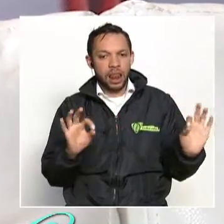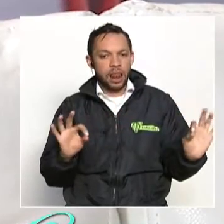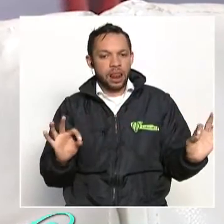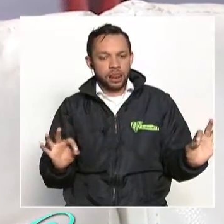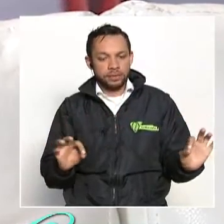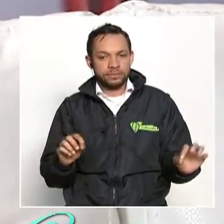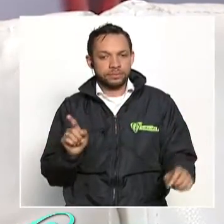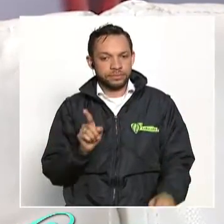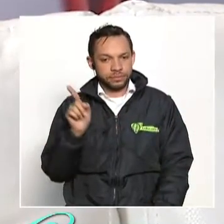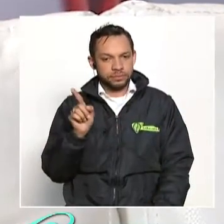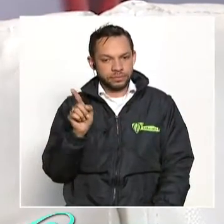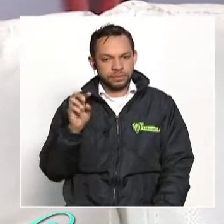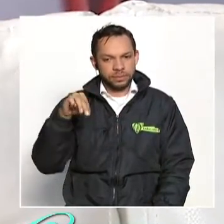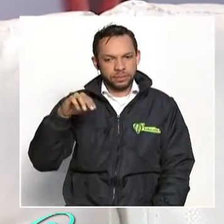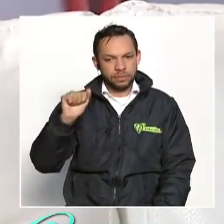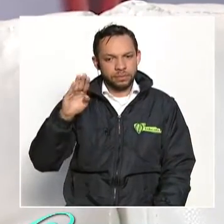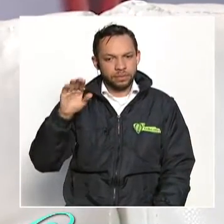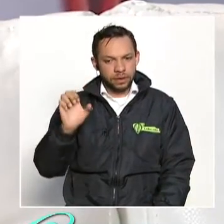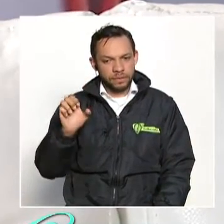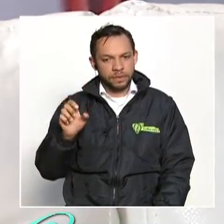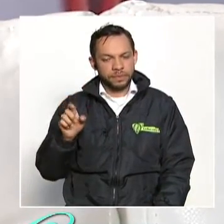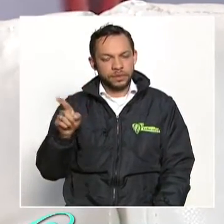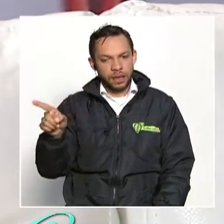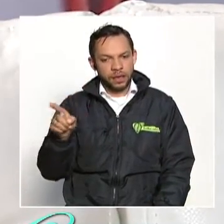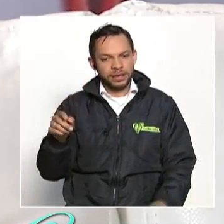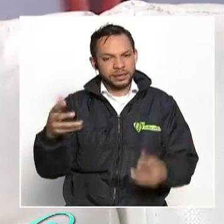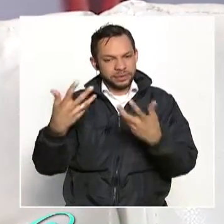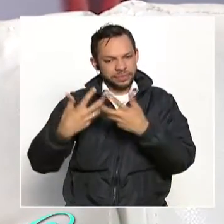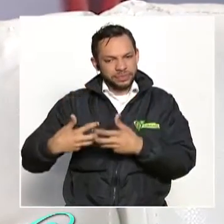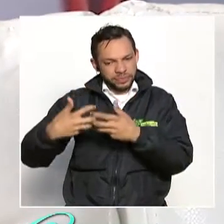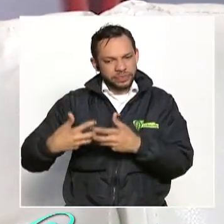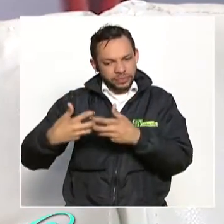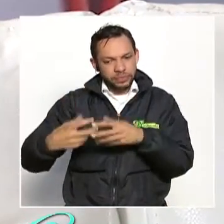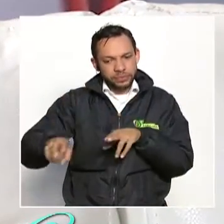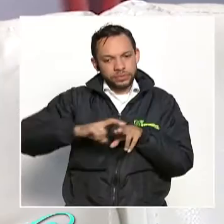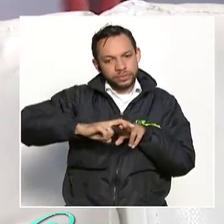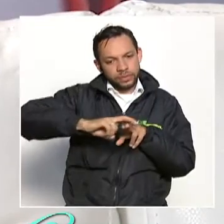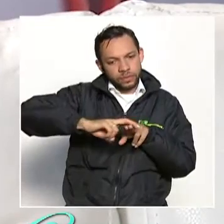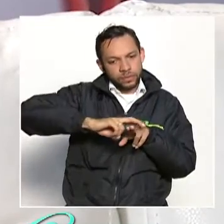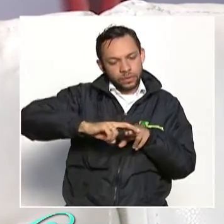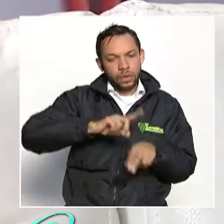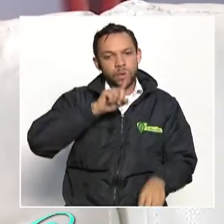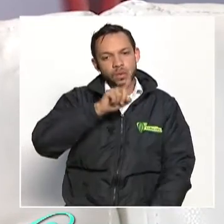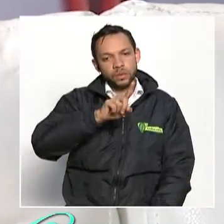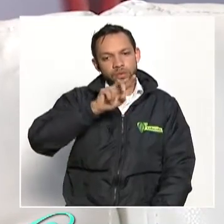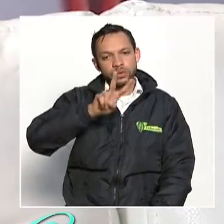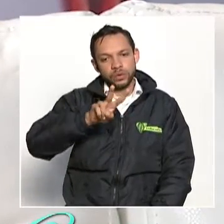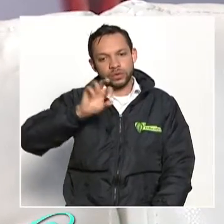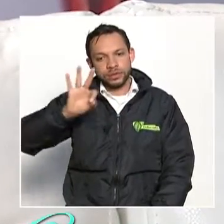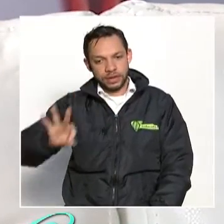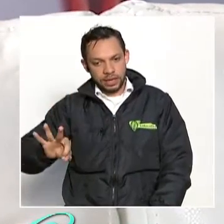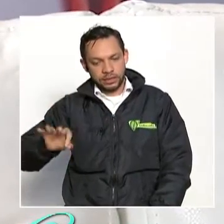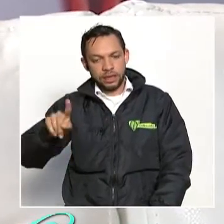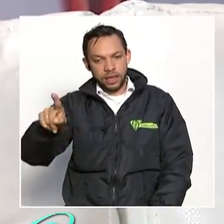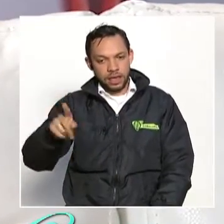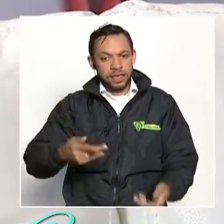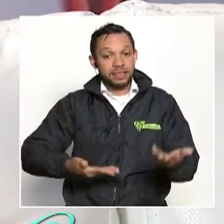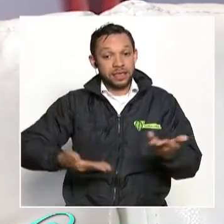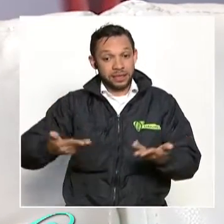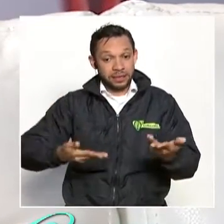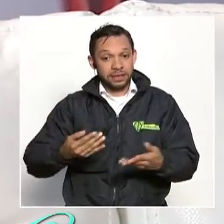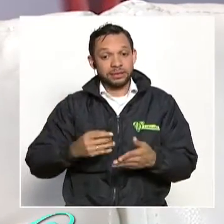ahí arribita de Mave, que se llama Comidas 123, que tiene un fuerte contenido de vegetales. O sea,